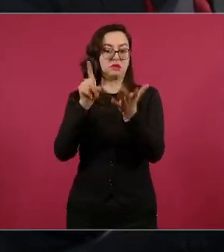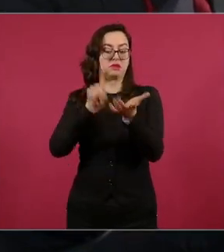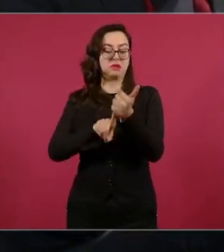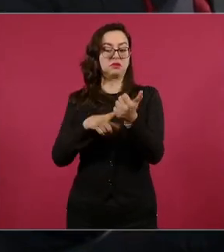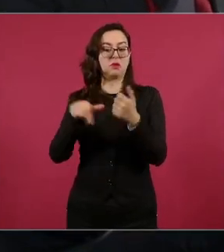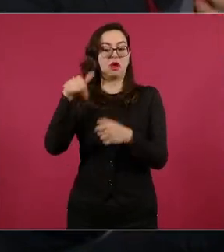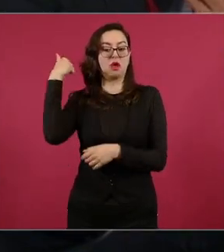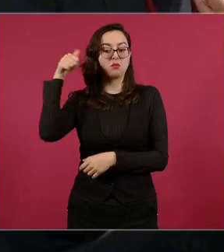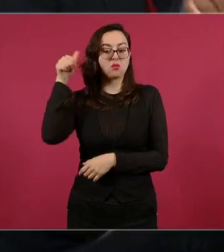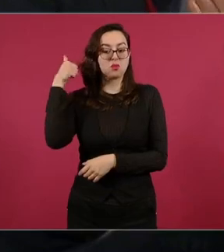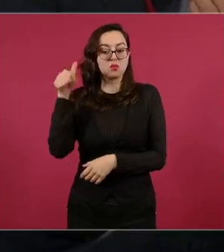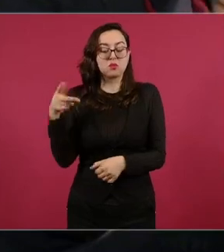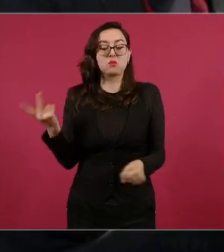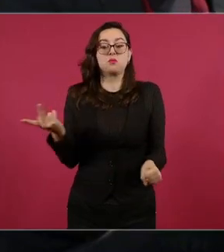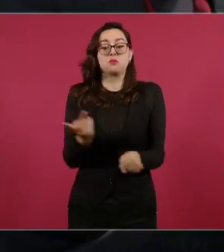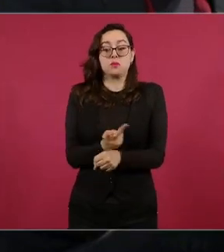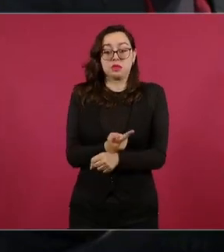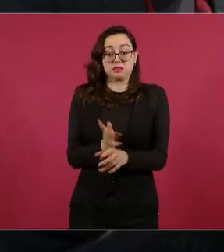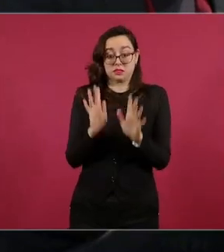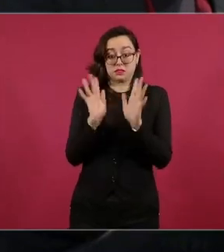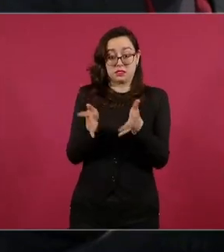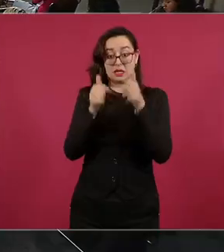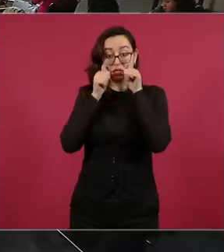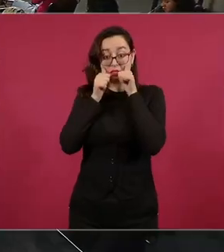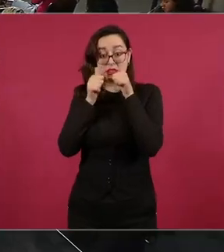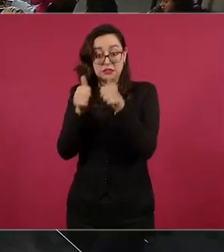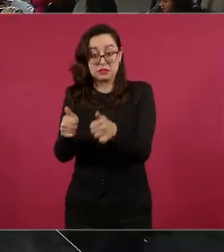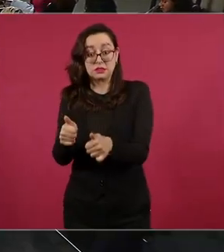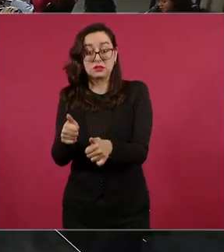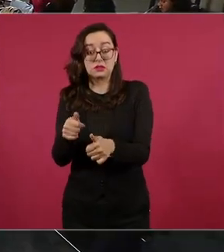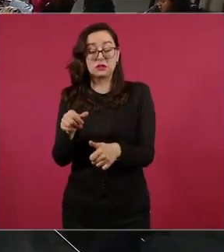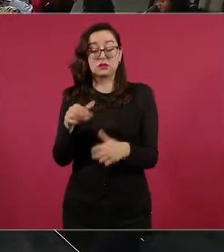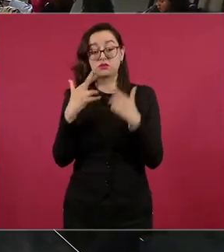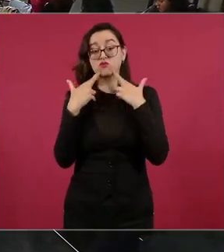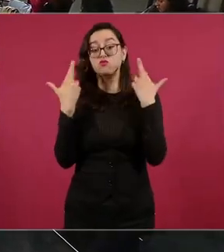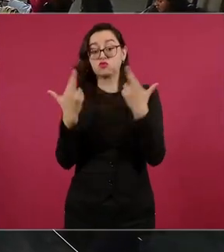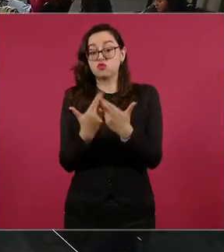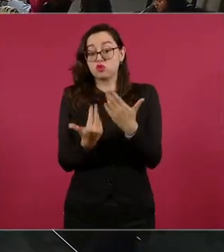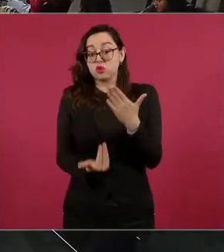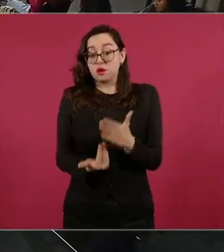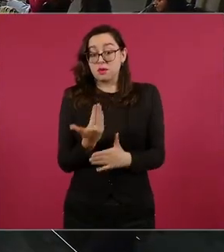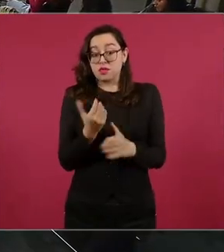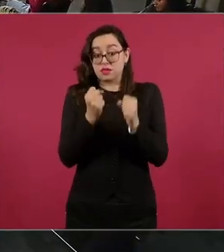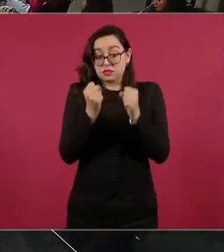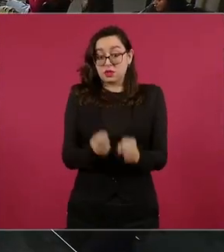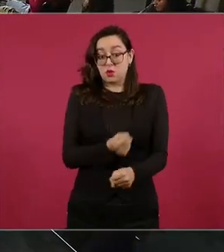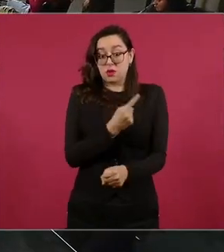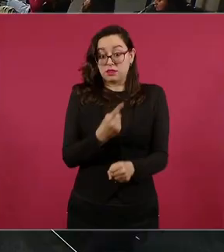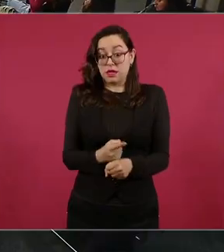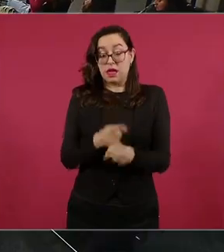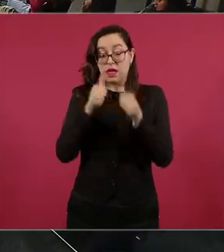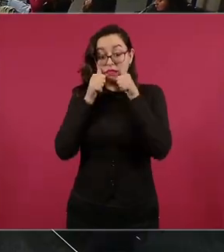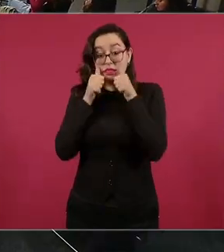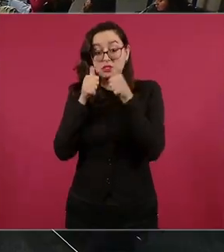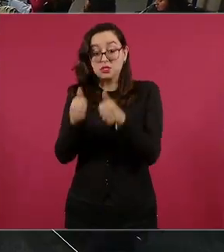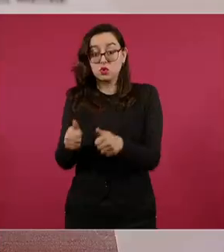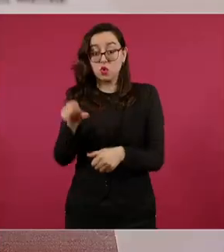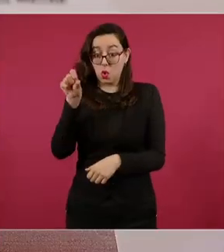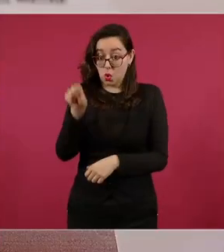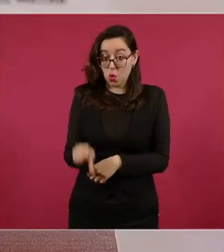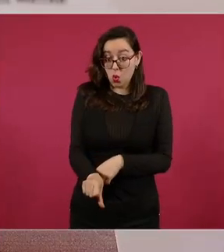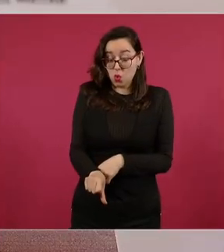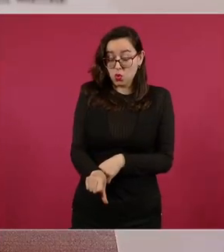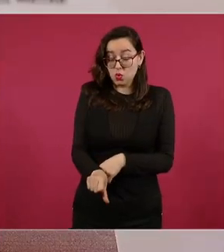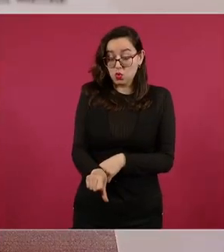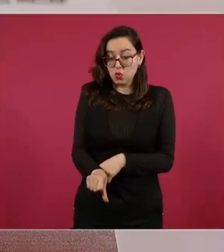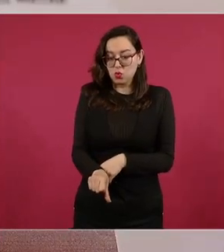ya están atendiendo revisaron este tema en la reunión de seguridad específicamente este tema hoy presidente o no no no